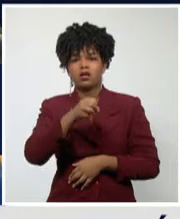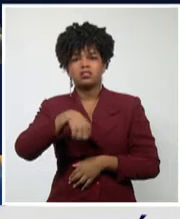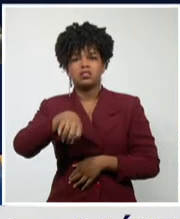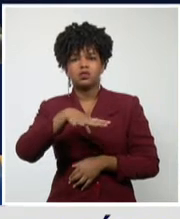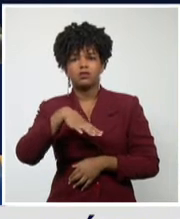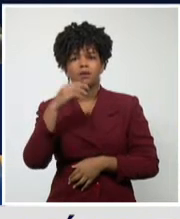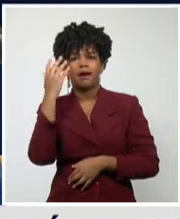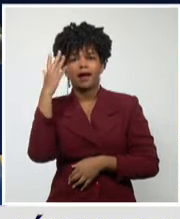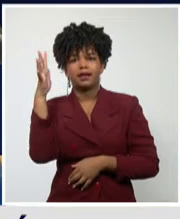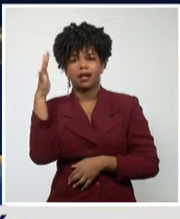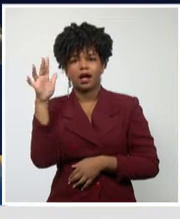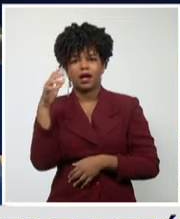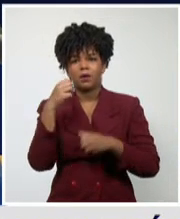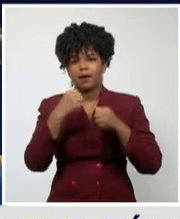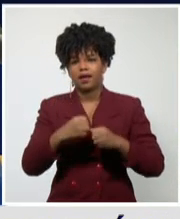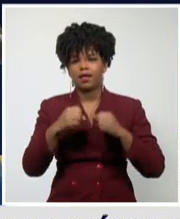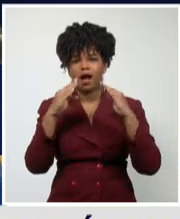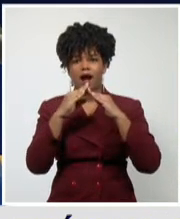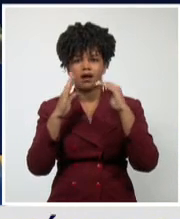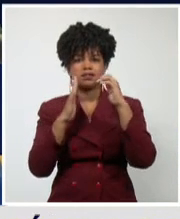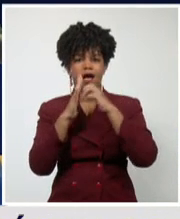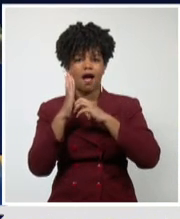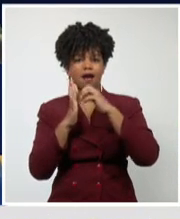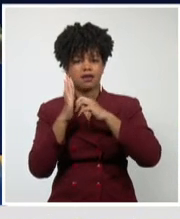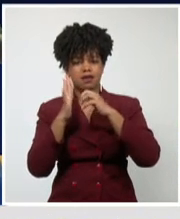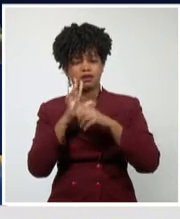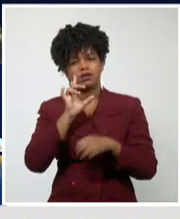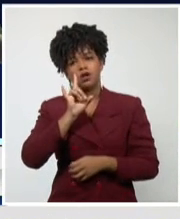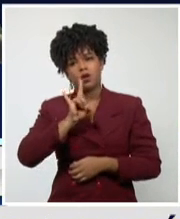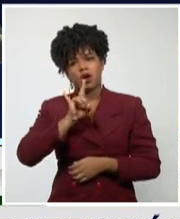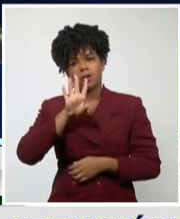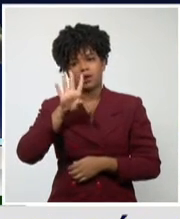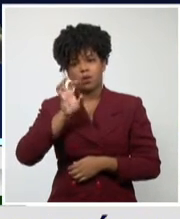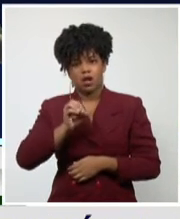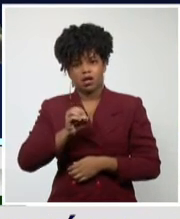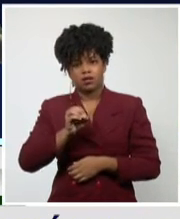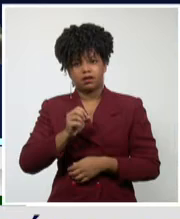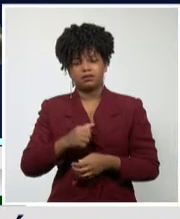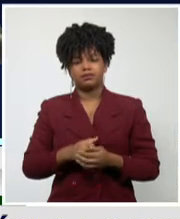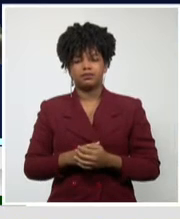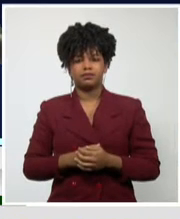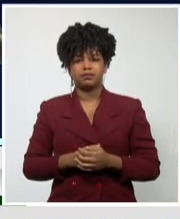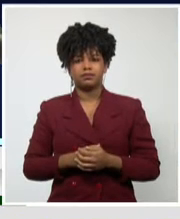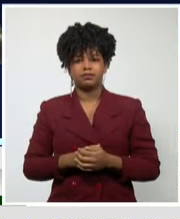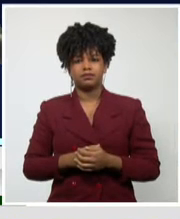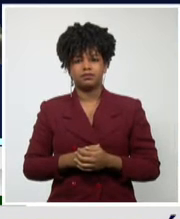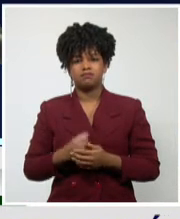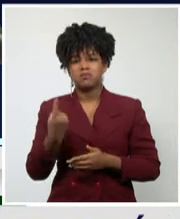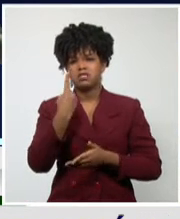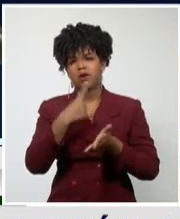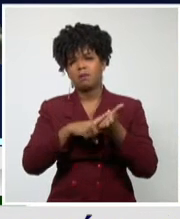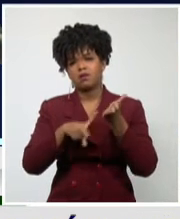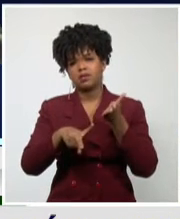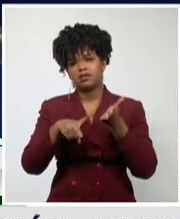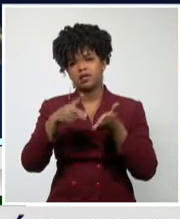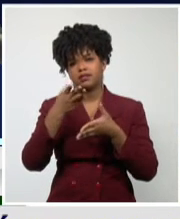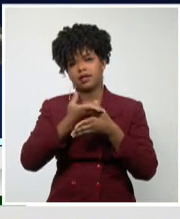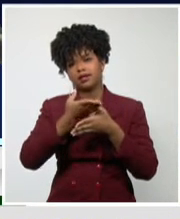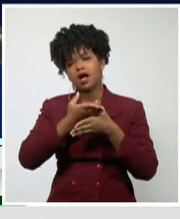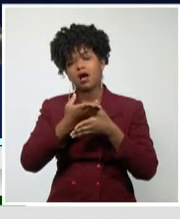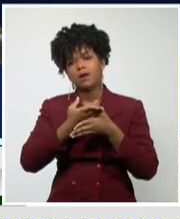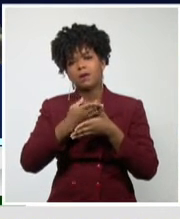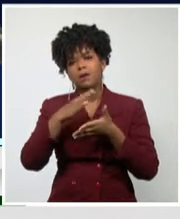hospedados en casas de arrendamiento, 940, a predominio de Santiago, Plaza, Centro Habana y Playa,